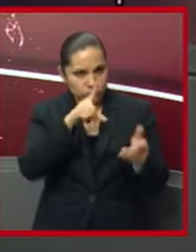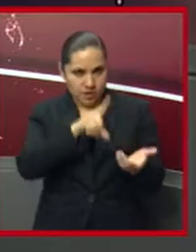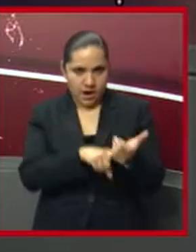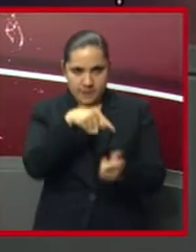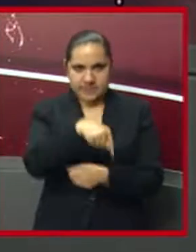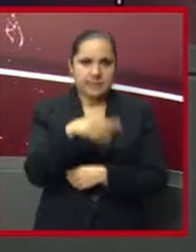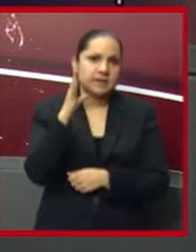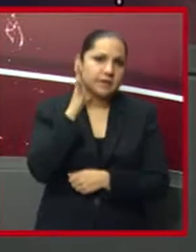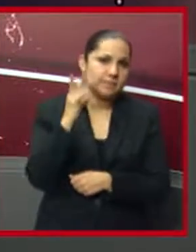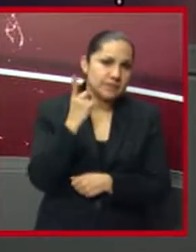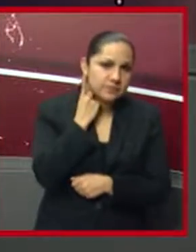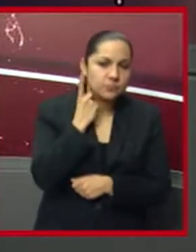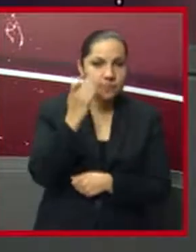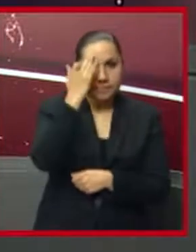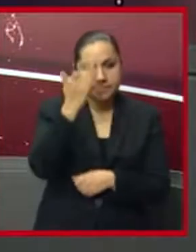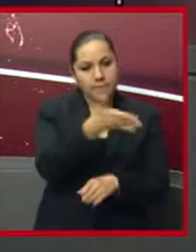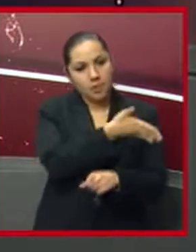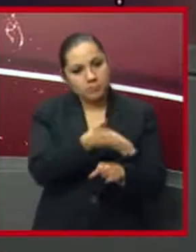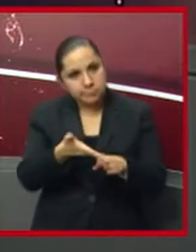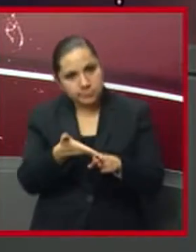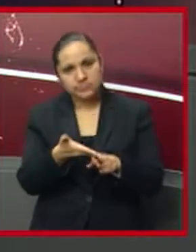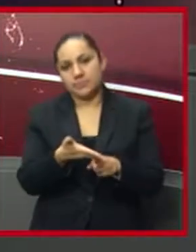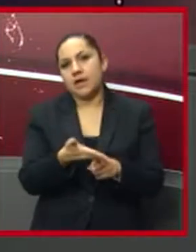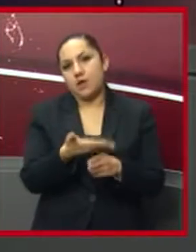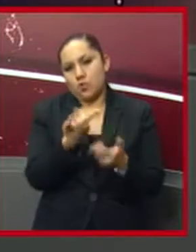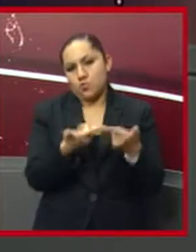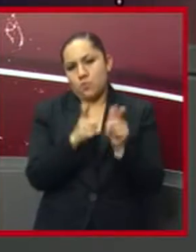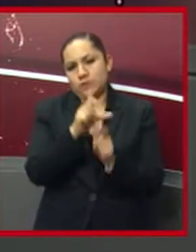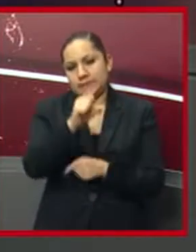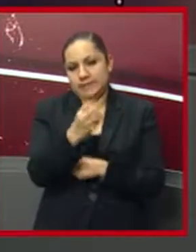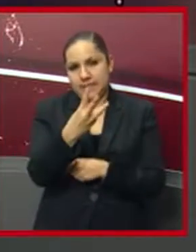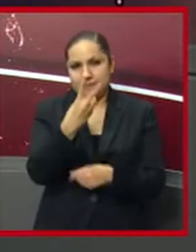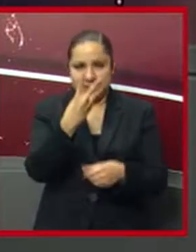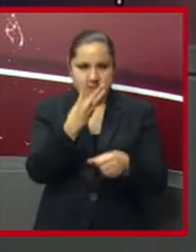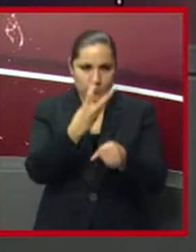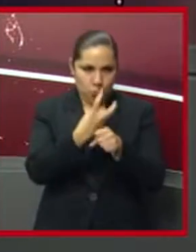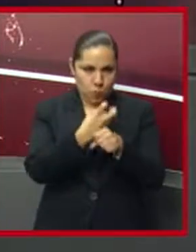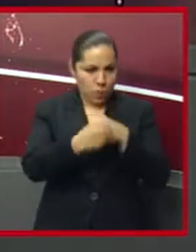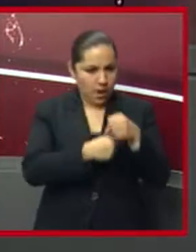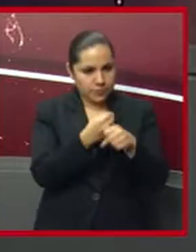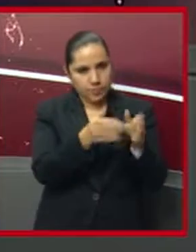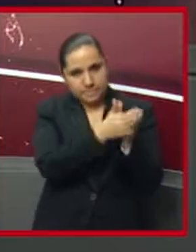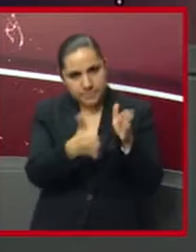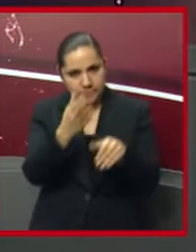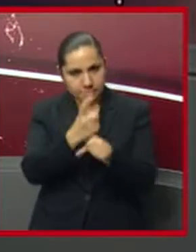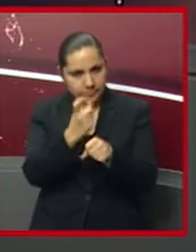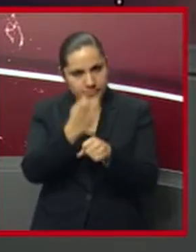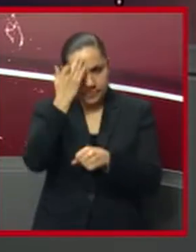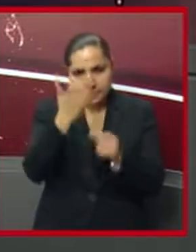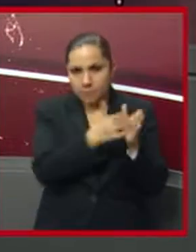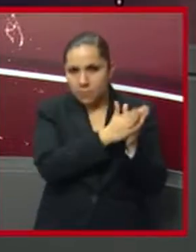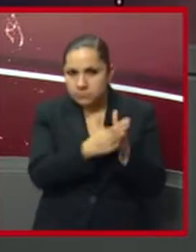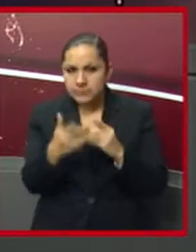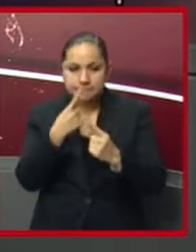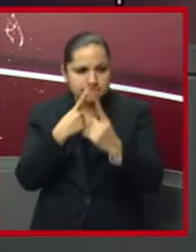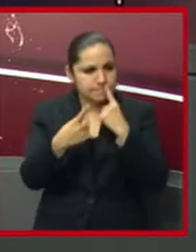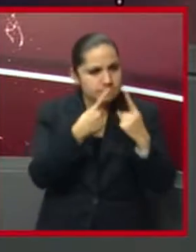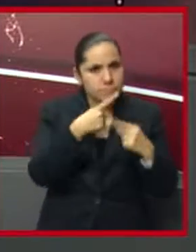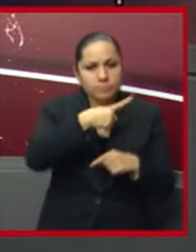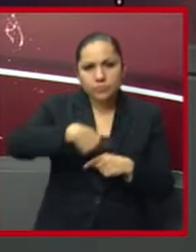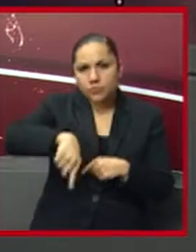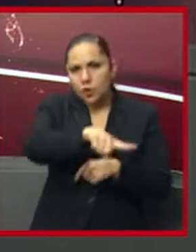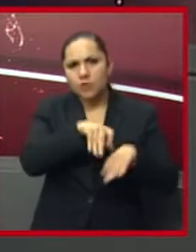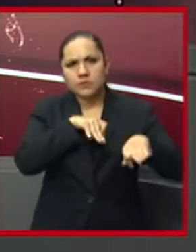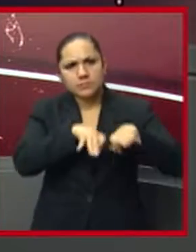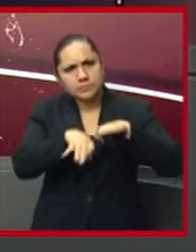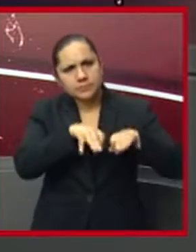el periodo de sesiones, el primero y el segundo año de ejercicio. ¿Qué nos puede platicar? ¿Cuál es el balance que tienen ustedes del trabajo realizado durante estos